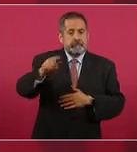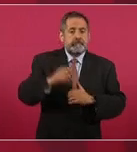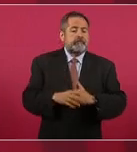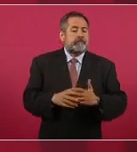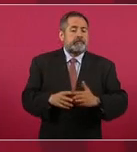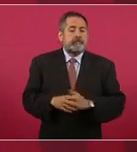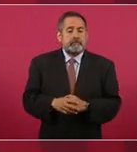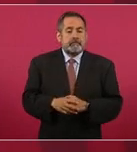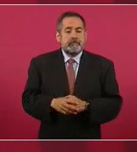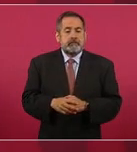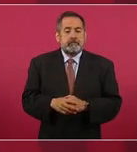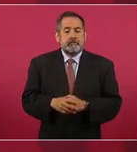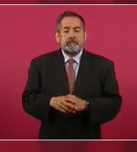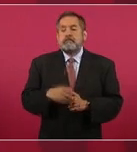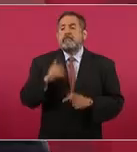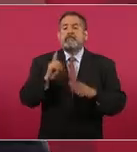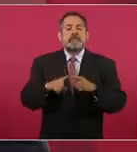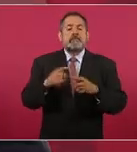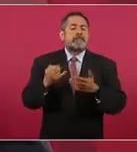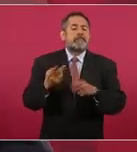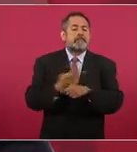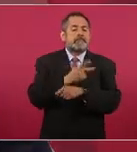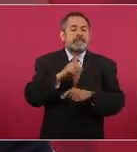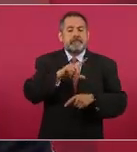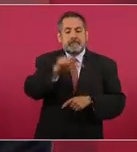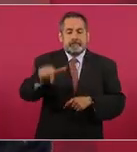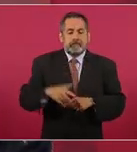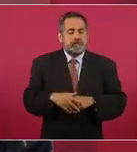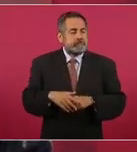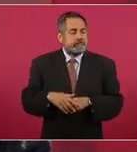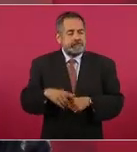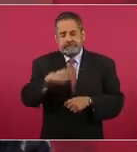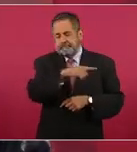medios, hasta que deciden que van a hacer